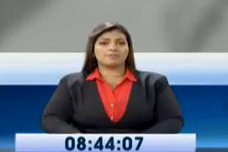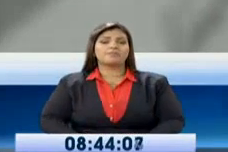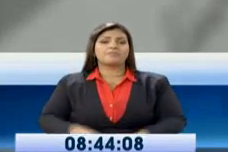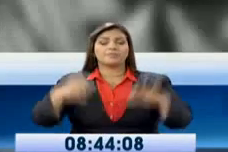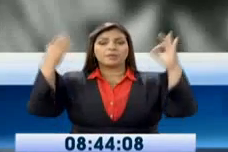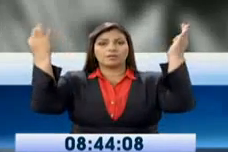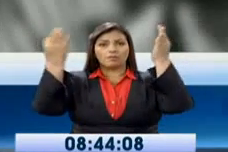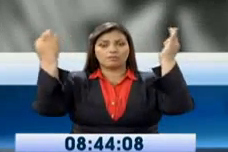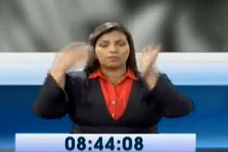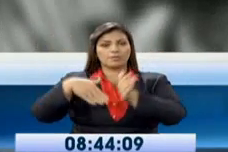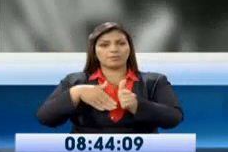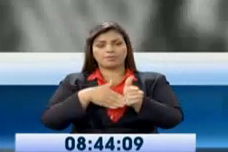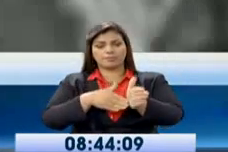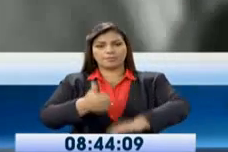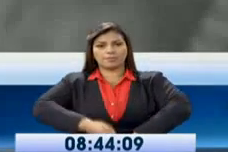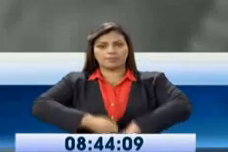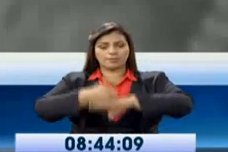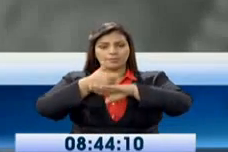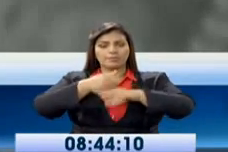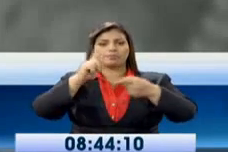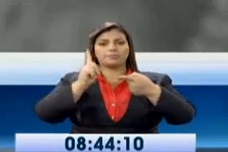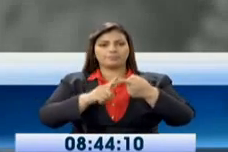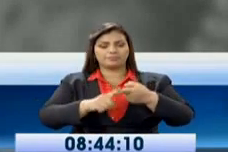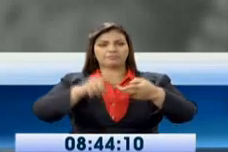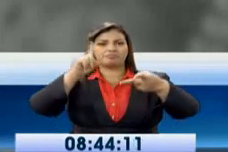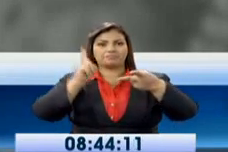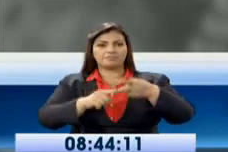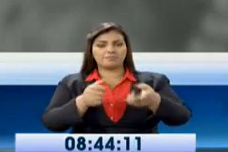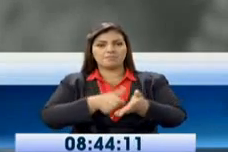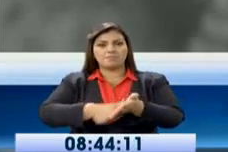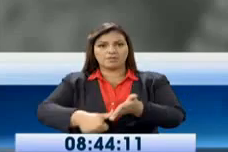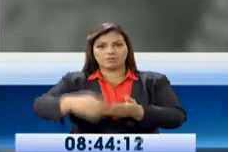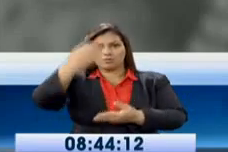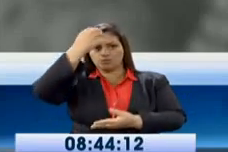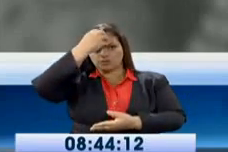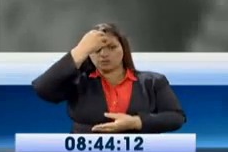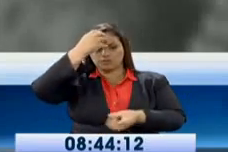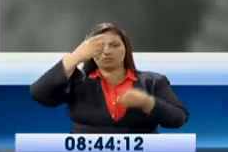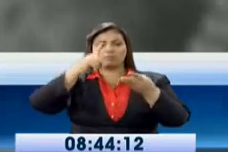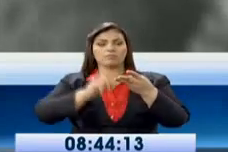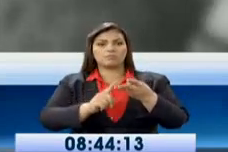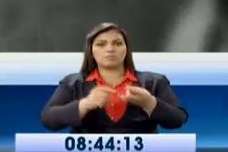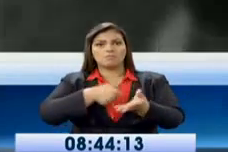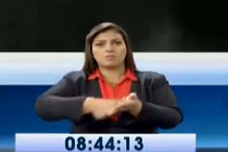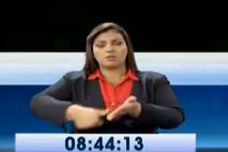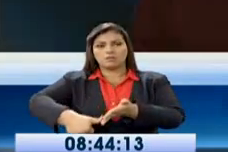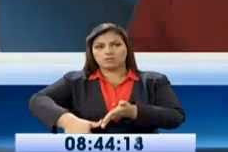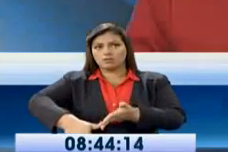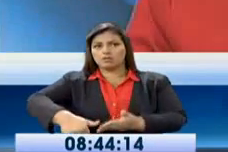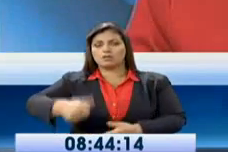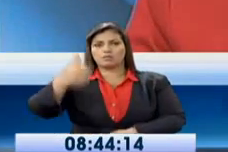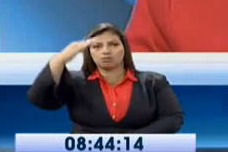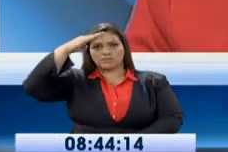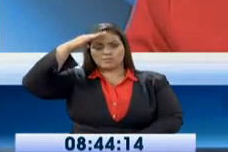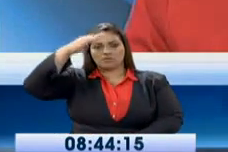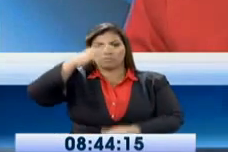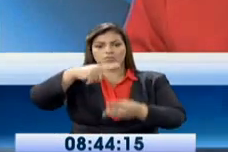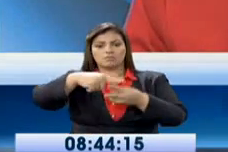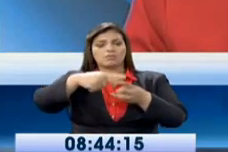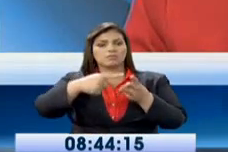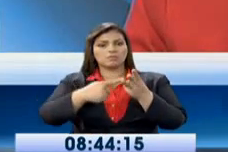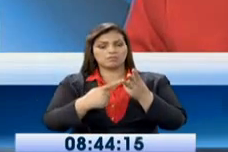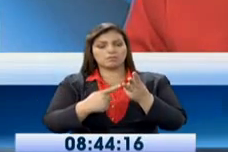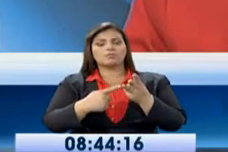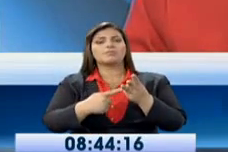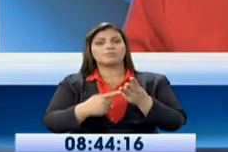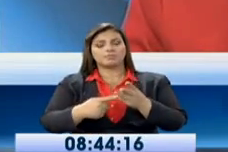de transporte, de los ministerios del Interior y de Educación, se reunieron y llegaron a un acuerdo. Ellos nos van a hacer